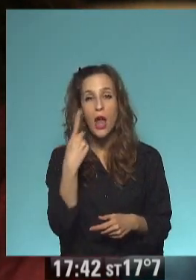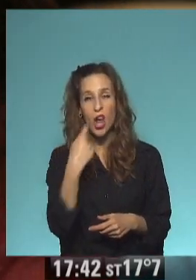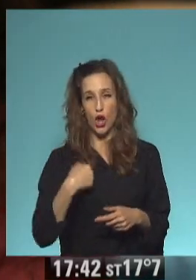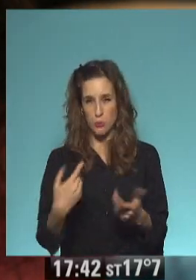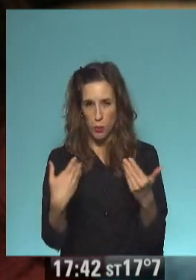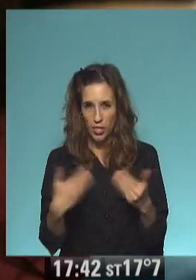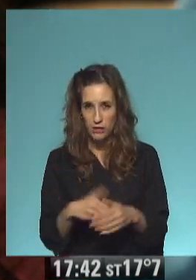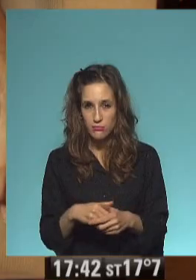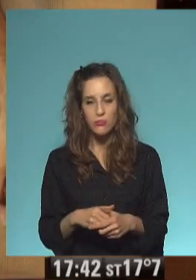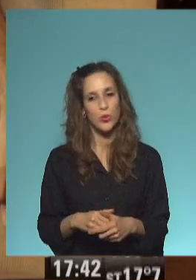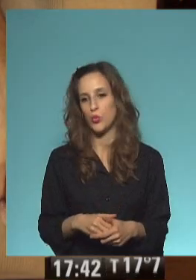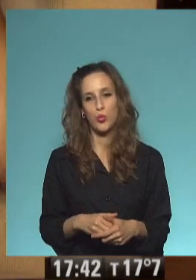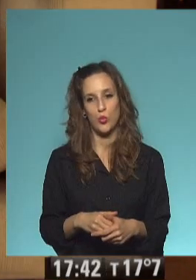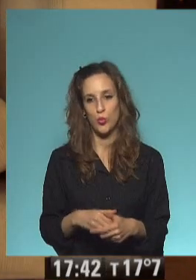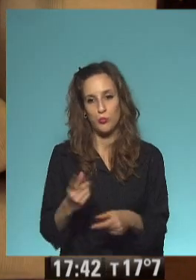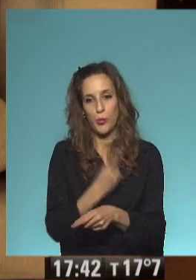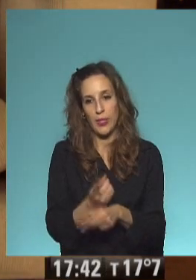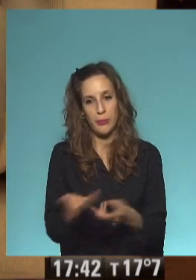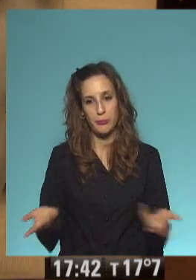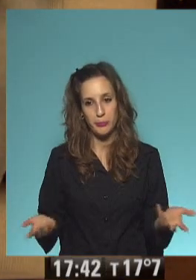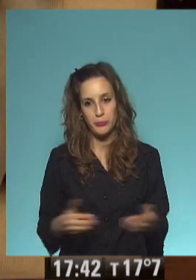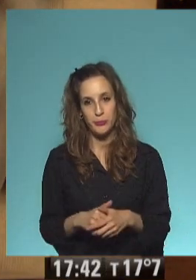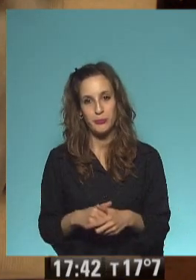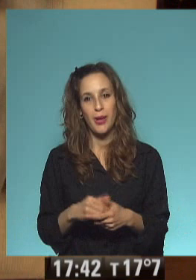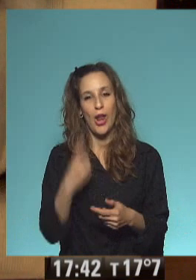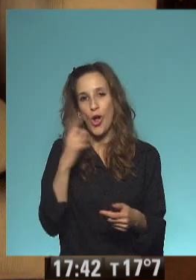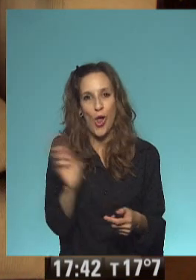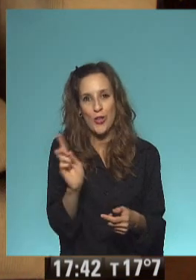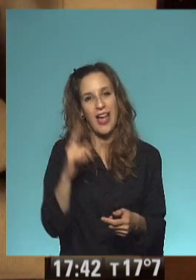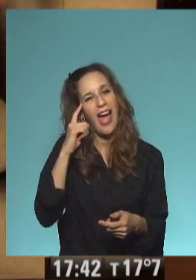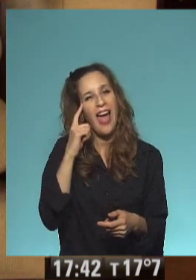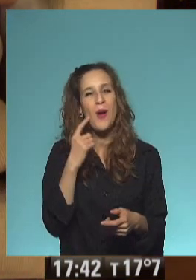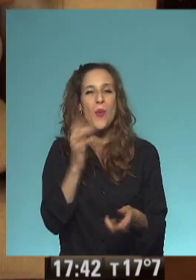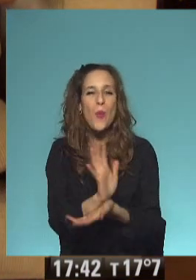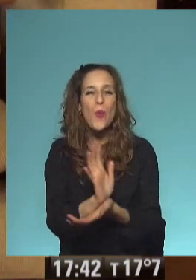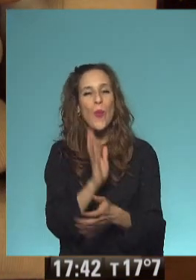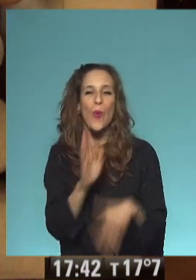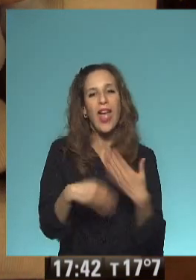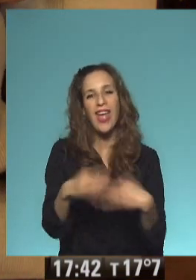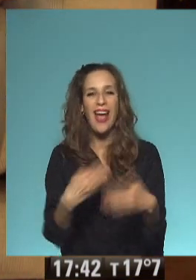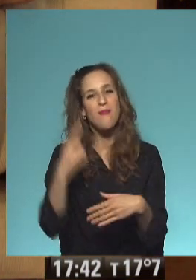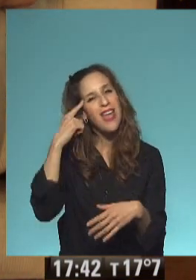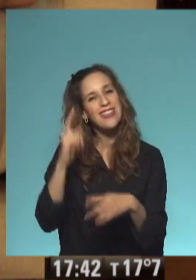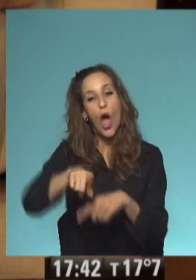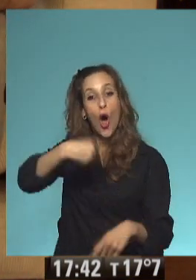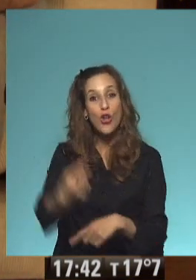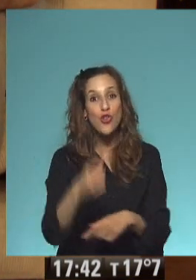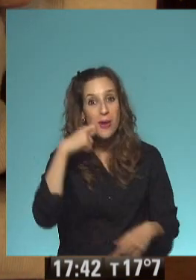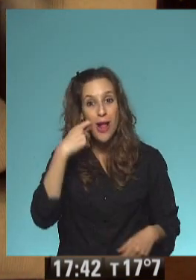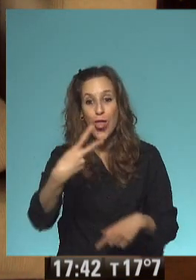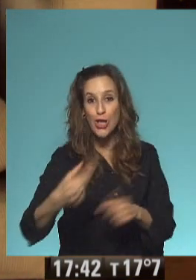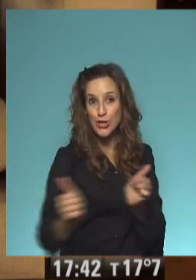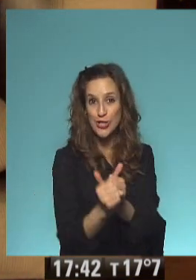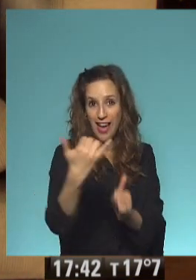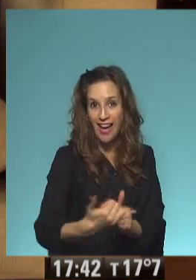al espejo? No. No se reconocen y empiezan a jugar pensando que el que está atrás de ese espejo es otro animal. No se